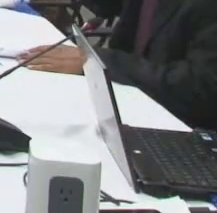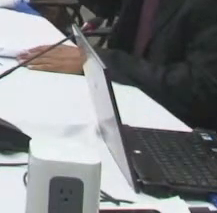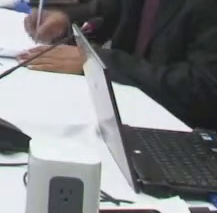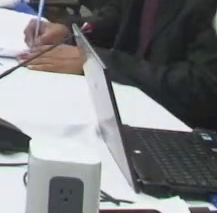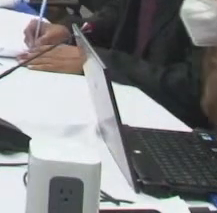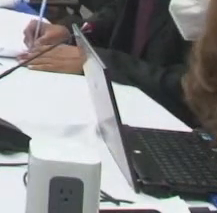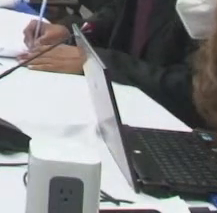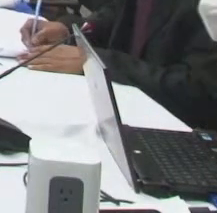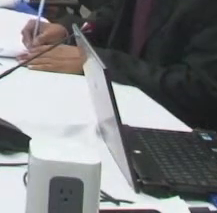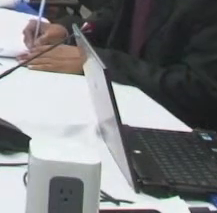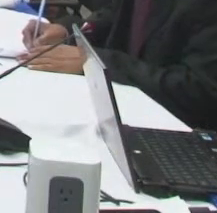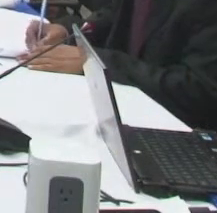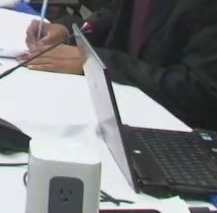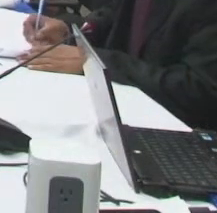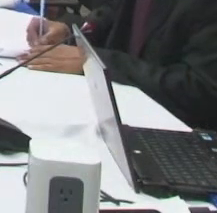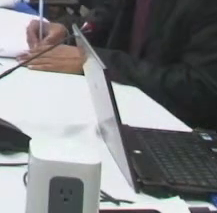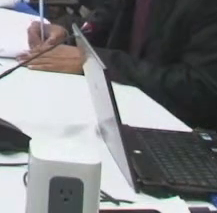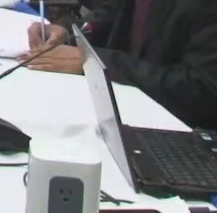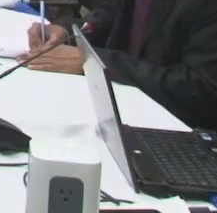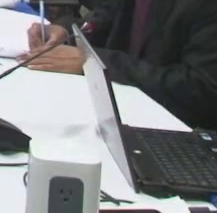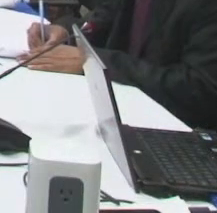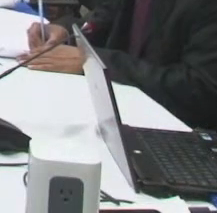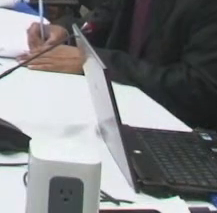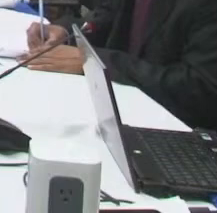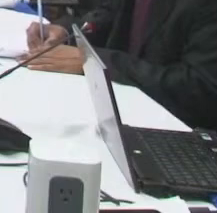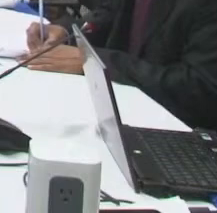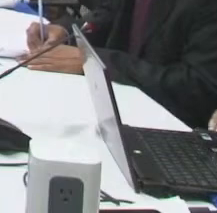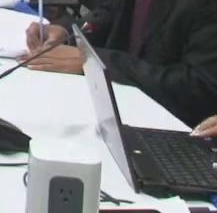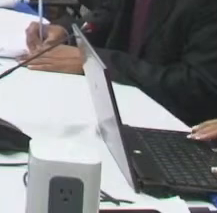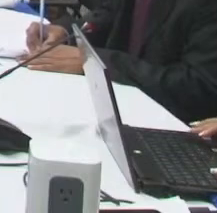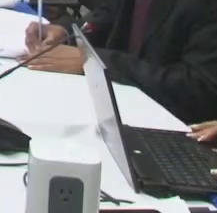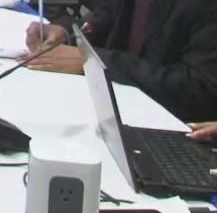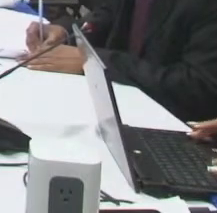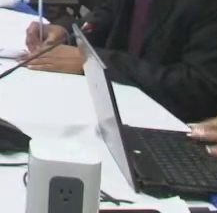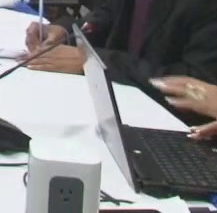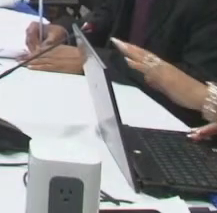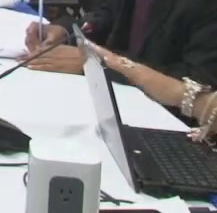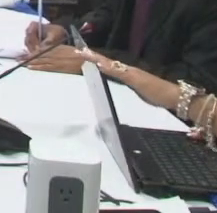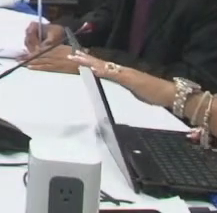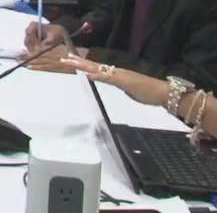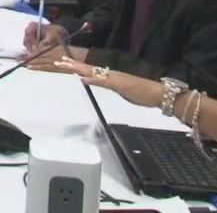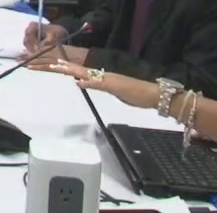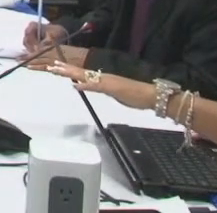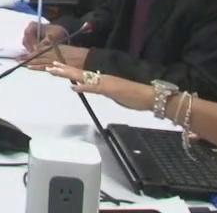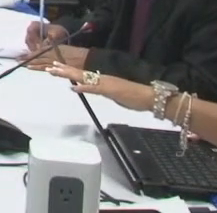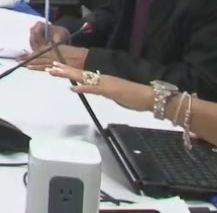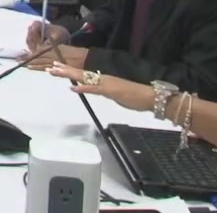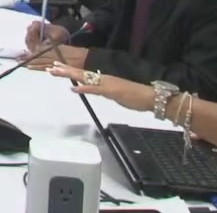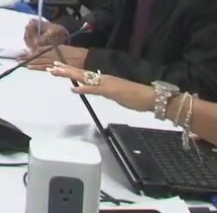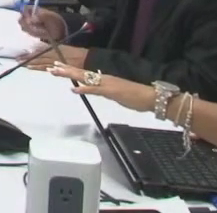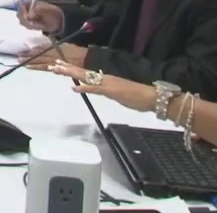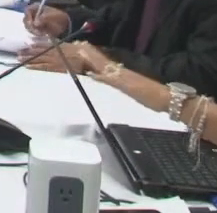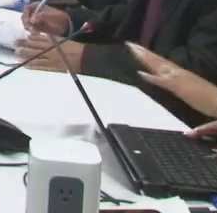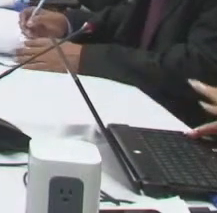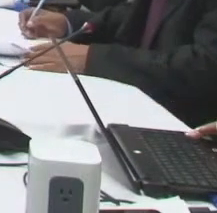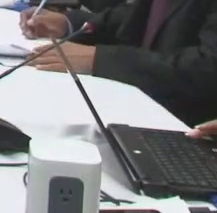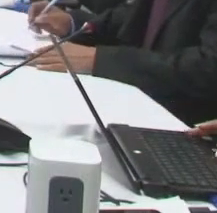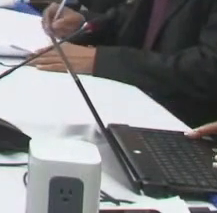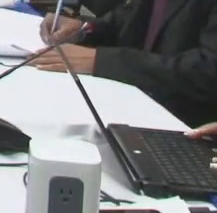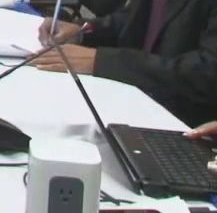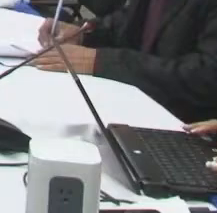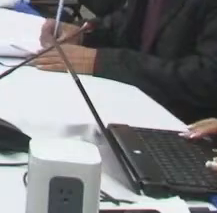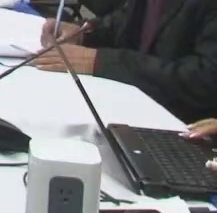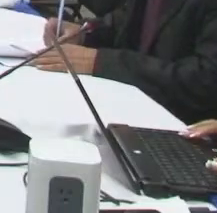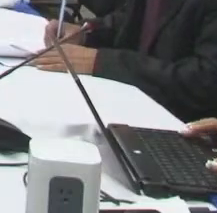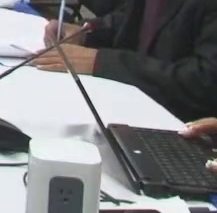Tampoco. Artículo 5, interpretación. ¿Observaciones, señores diputados? No